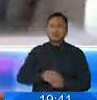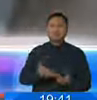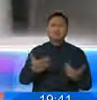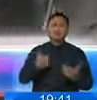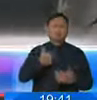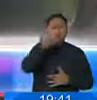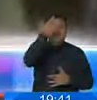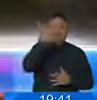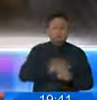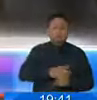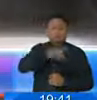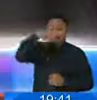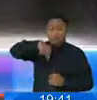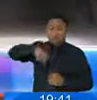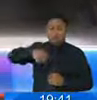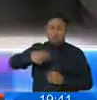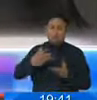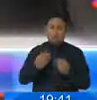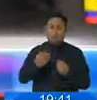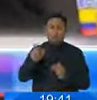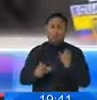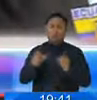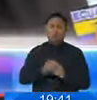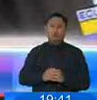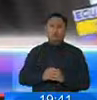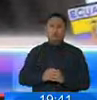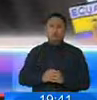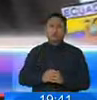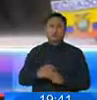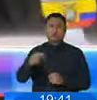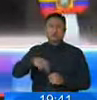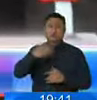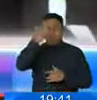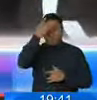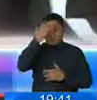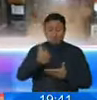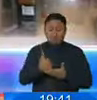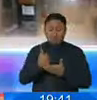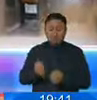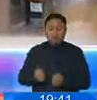remedio. Aquí, o sea, vienen a ver, para llevar para las enfermedades.